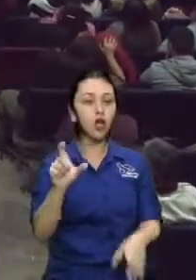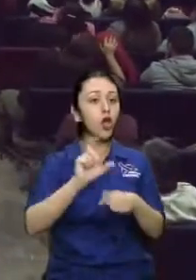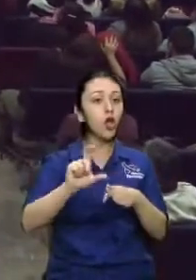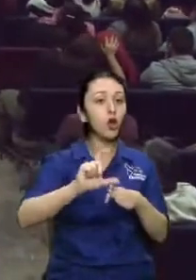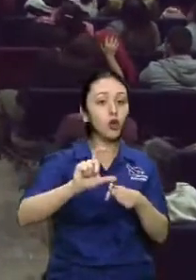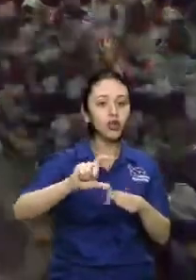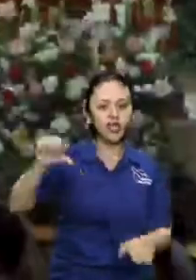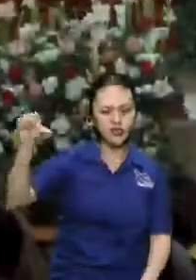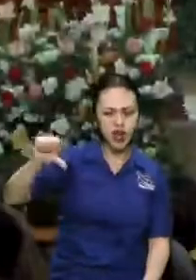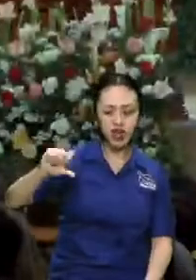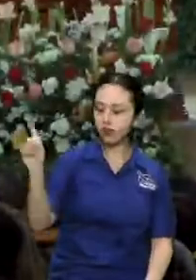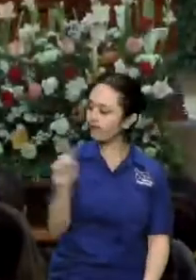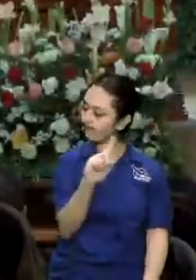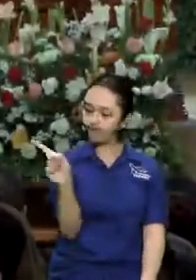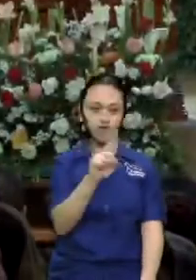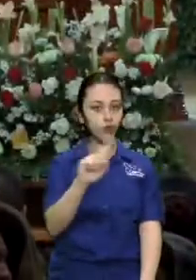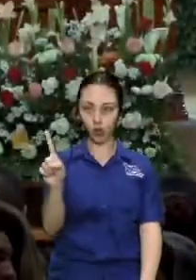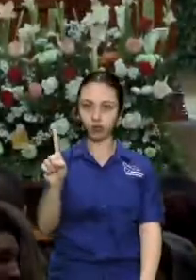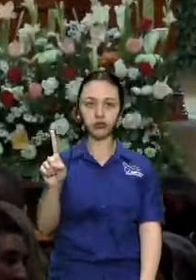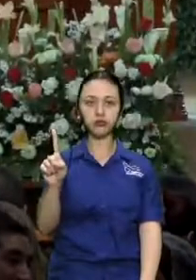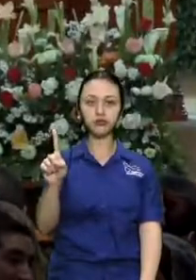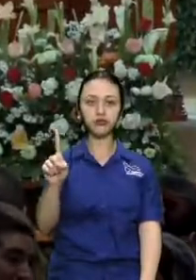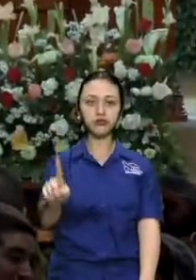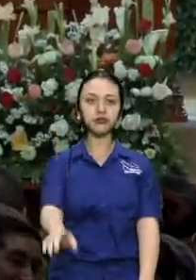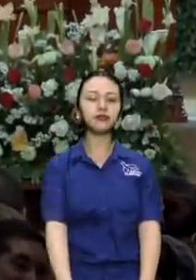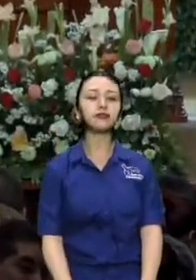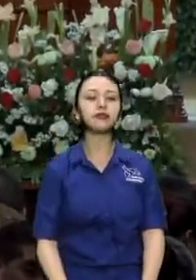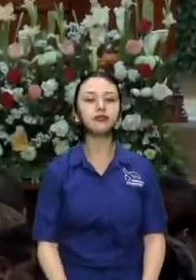No vas a aparecer en la nota roja.